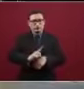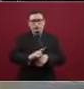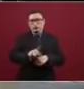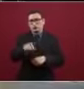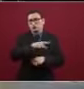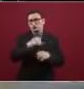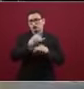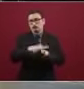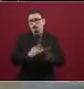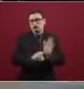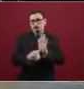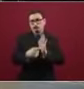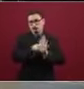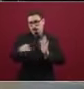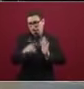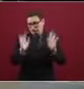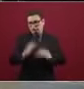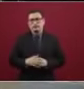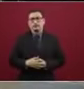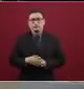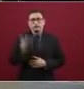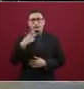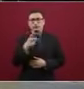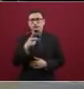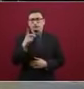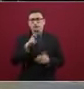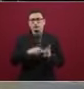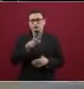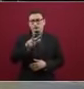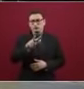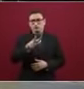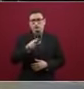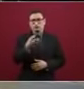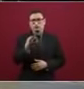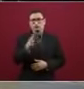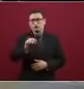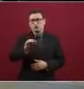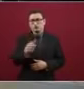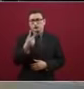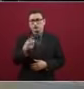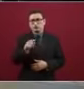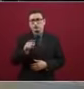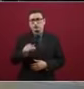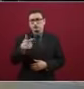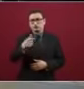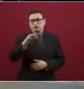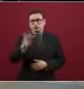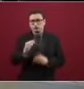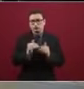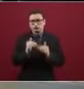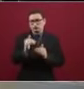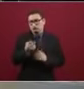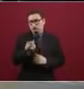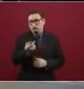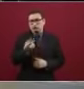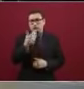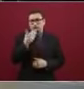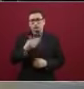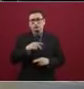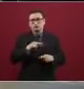presentaron ustedes en la conferencia. Diciembre de 2018, 92.7, es decir, sube un poquito. Son estadísticas